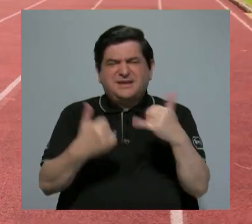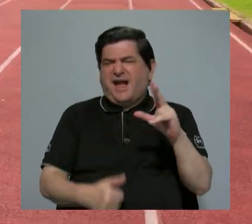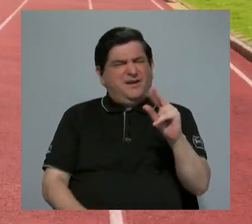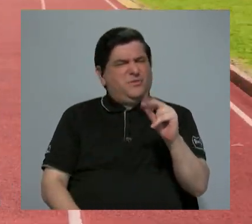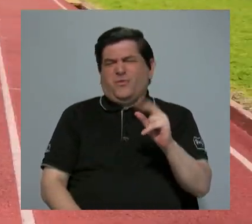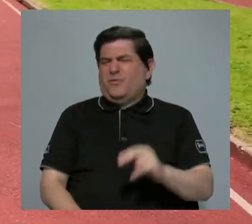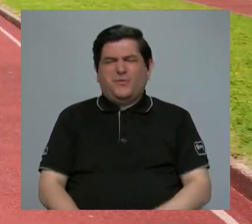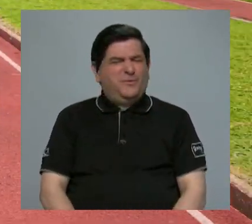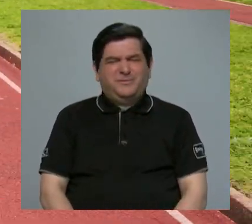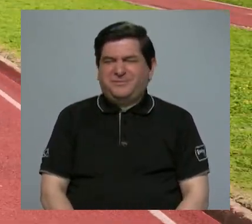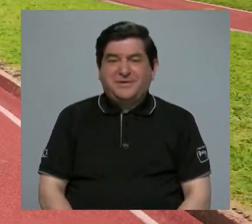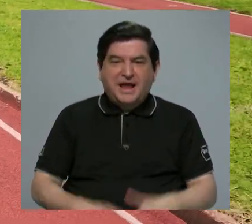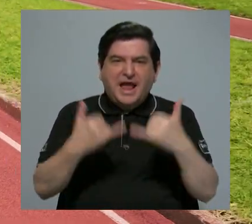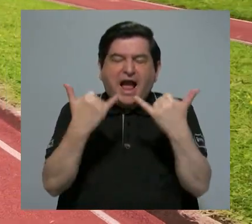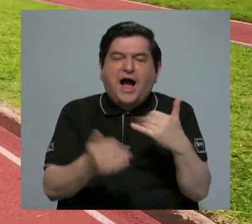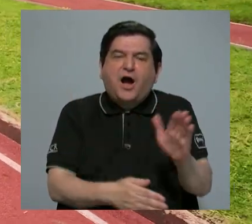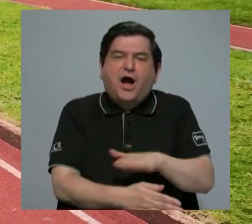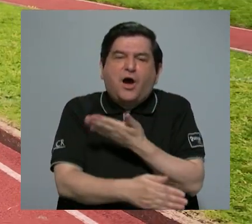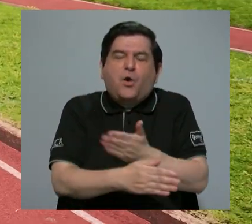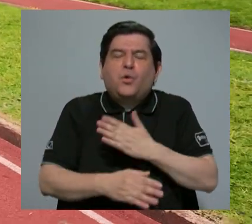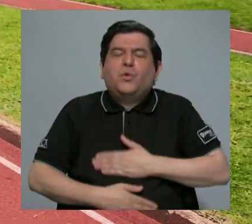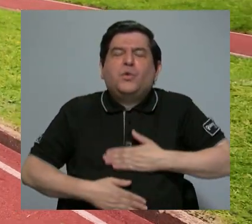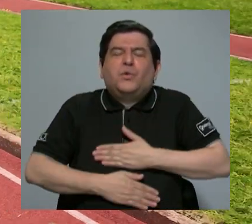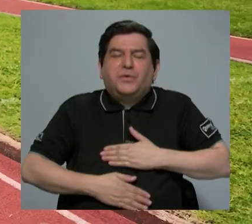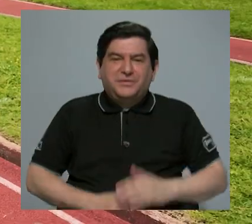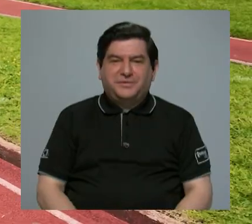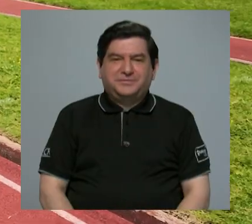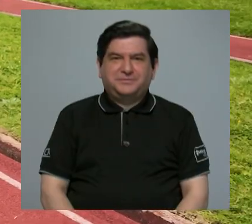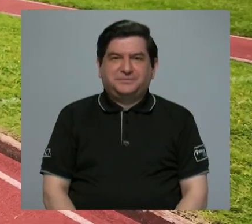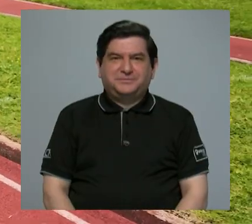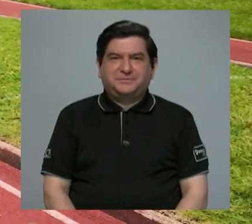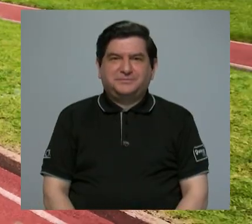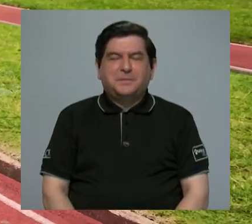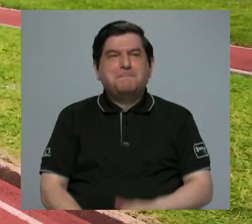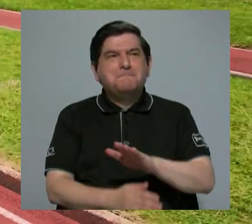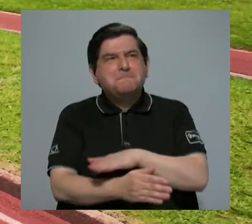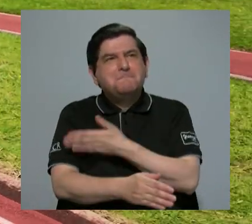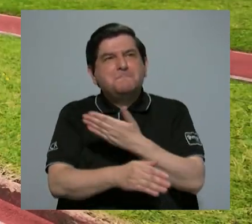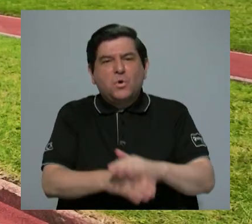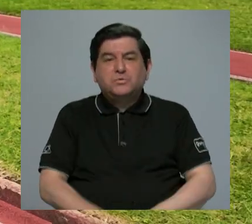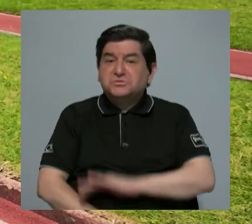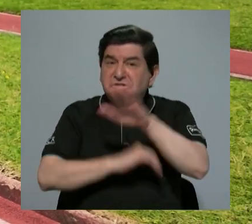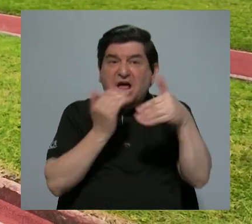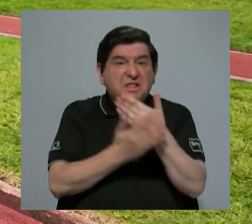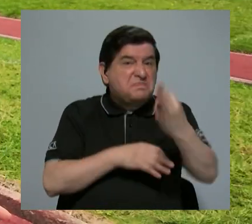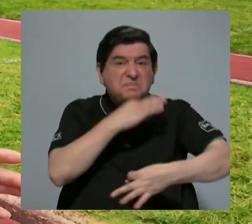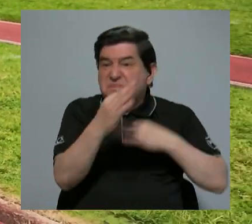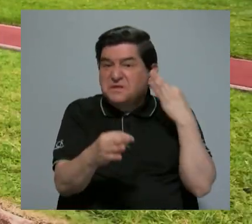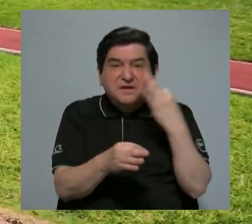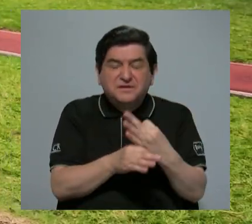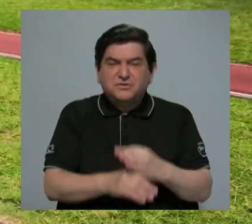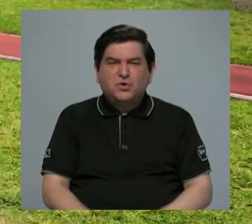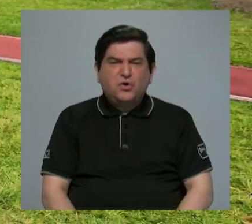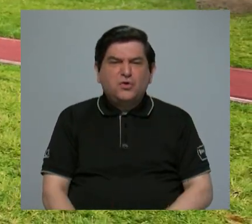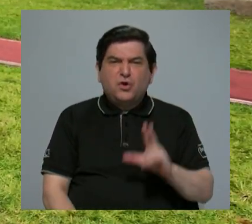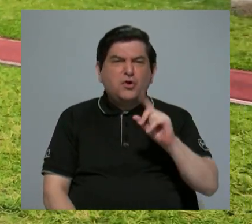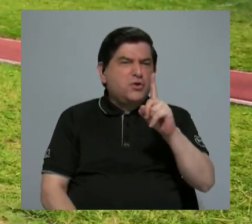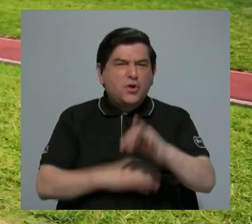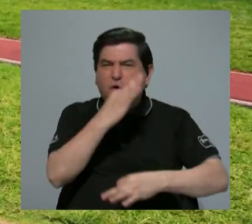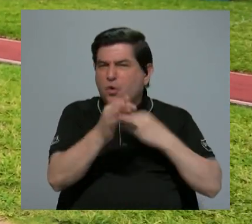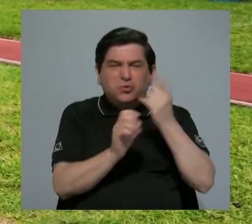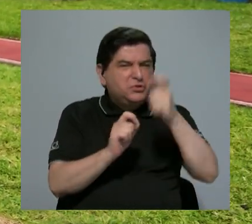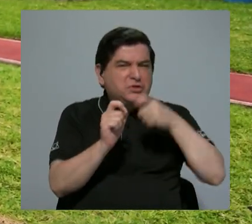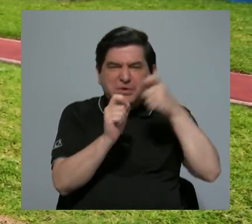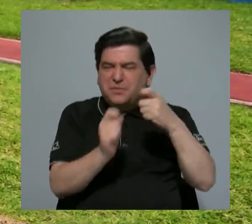no. ¿Y ahora qué música disfruta? Música, me gusta de todo tipo, creo que no tengo como un tipo